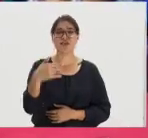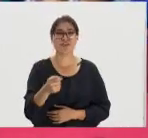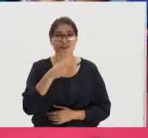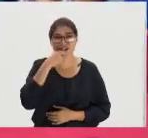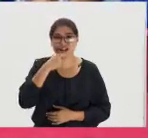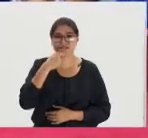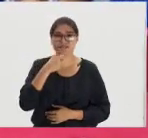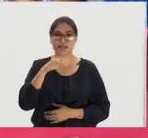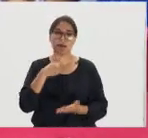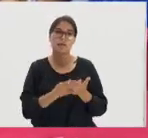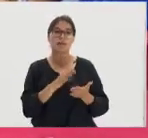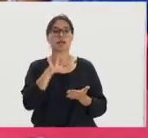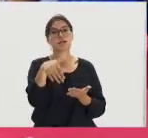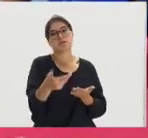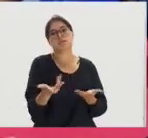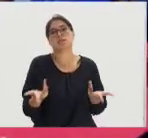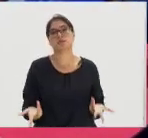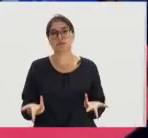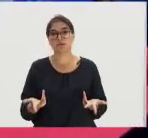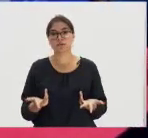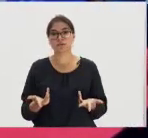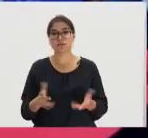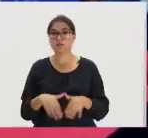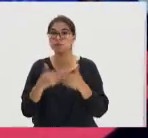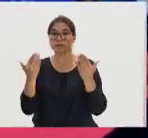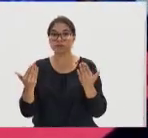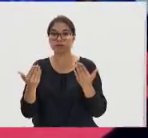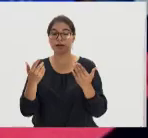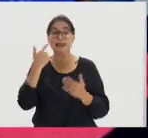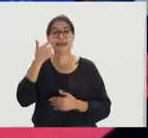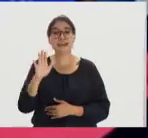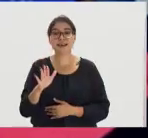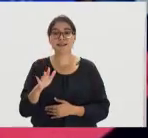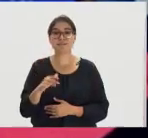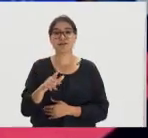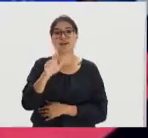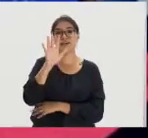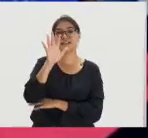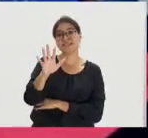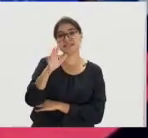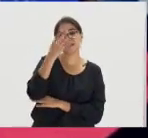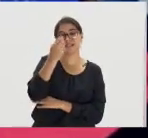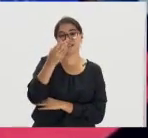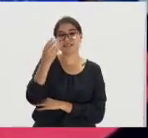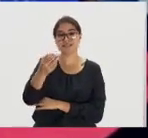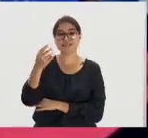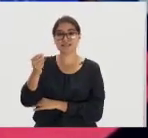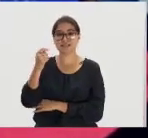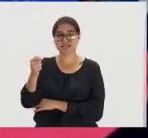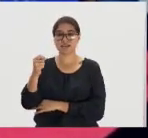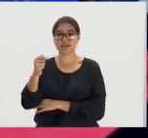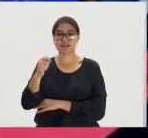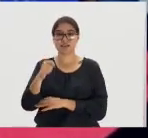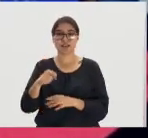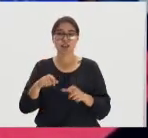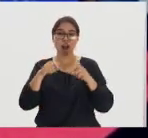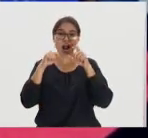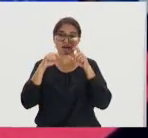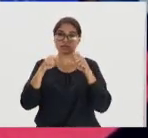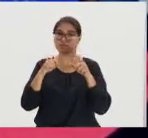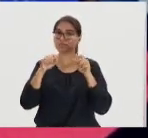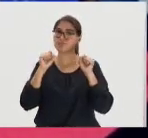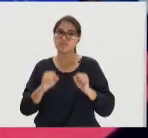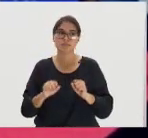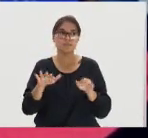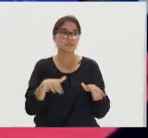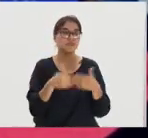de, ¿eh? Hoy resulta que no te dieron pollito 5 días porque te peleaste con la mujer. ¿Y vos qué tenés que ver si lo es necesario?